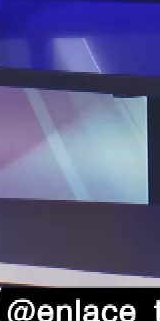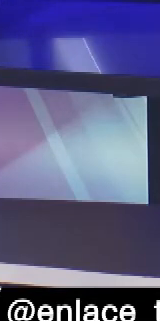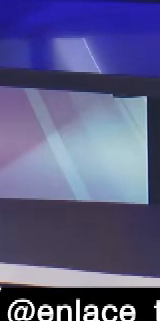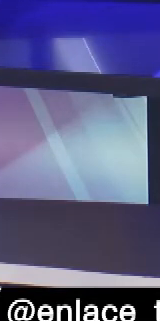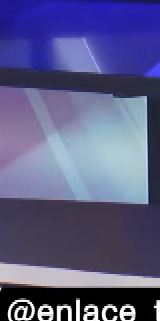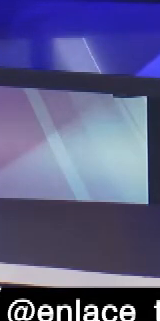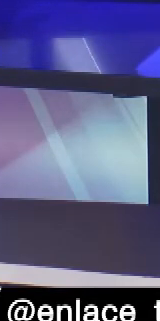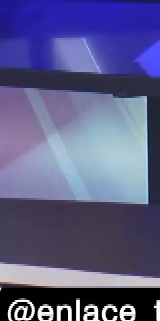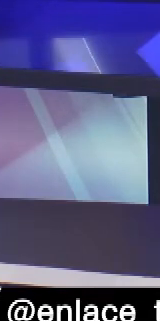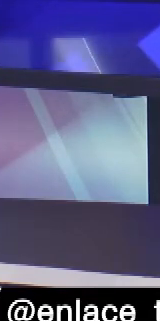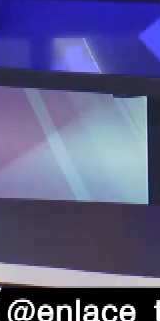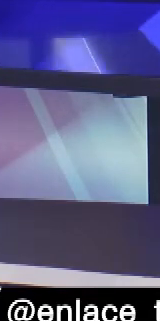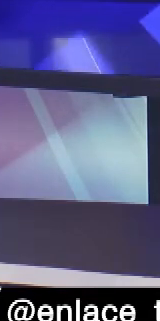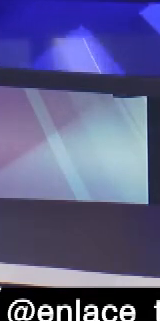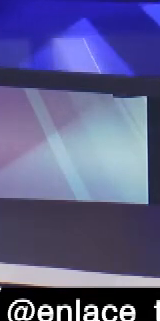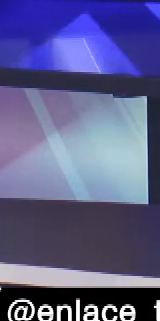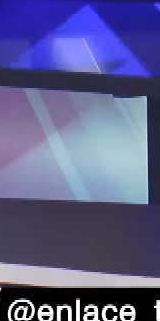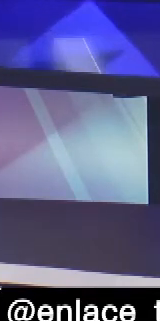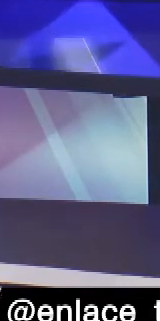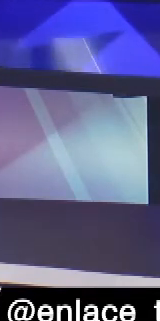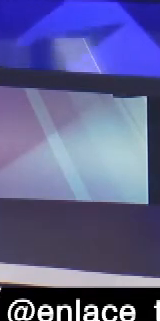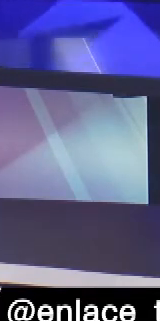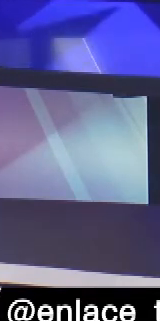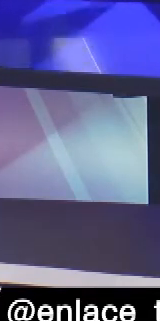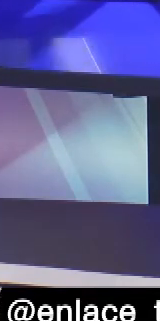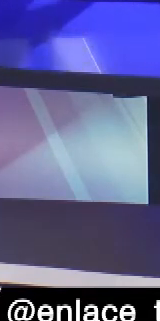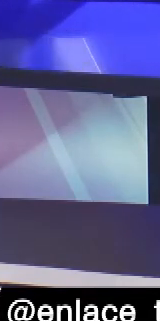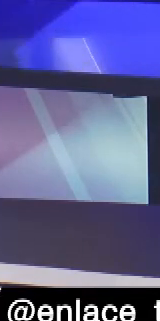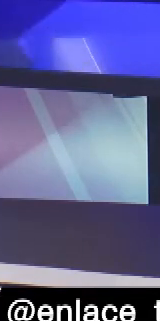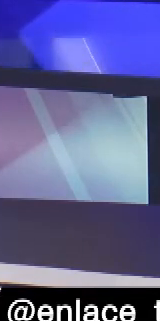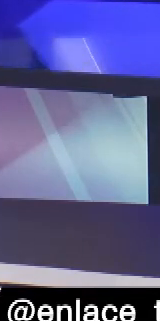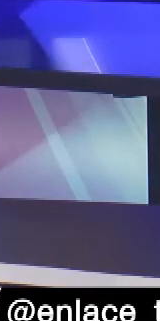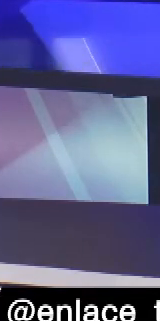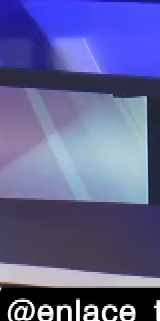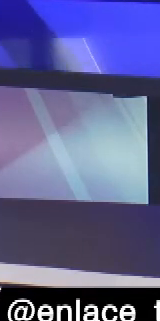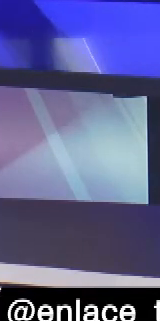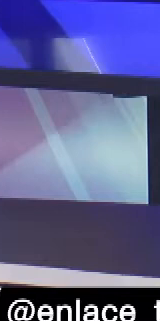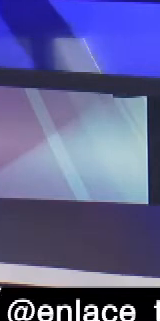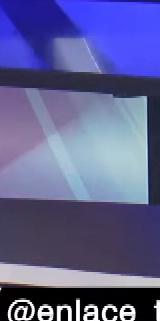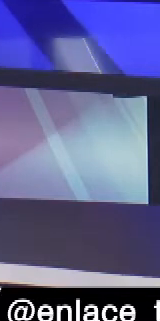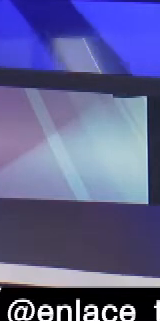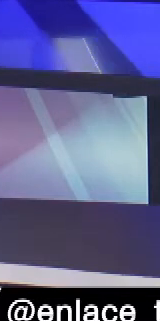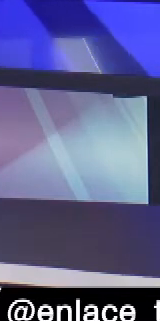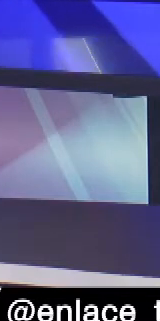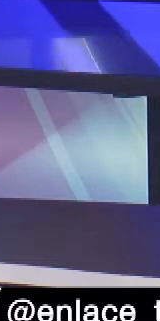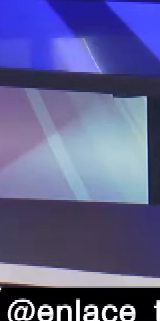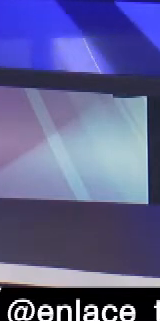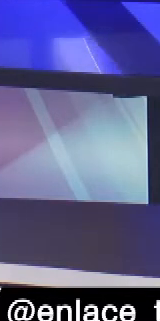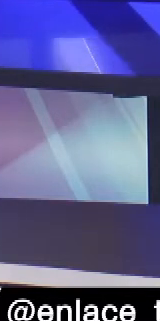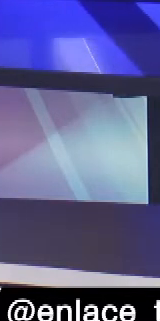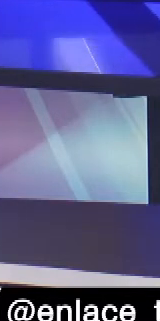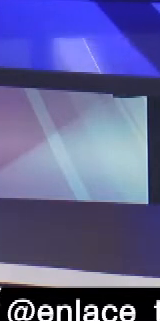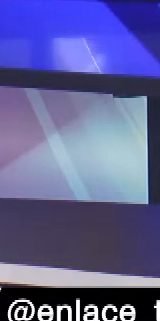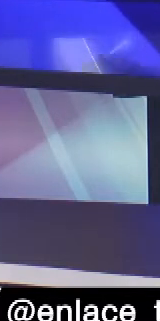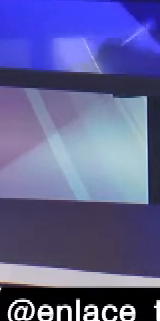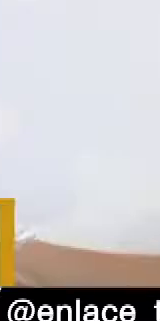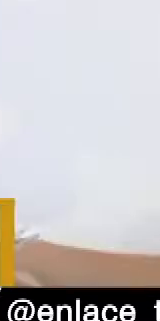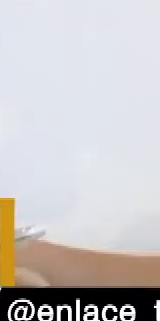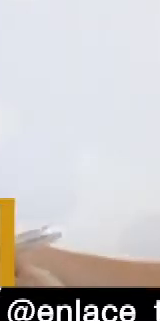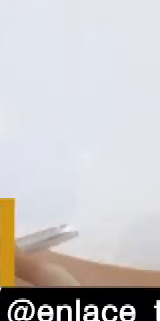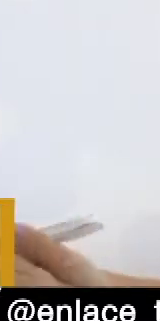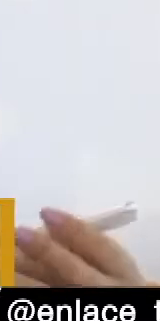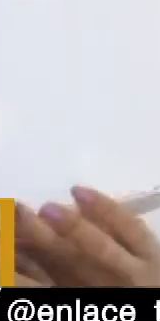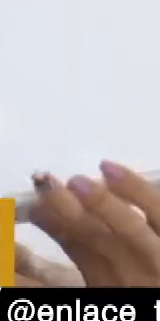años. El detenido, según las autoridades, tiene 54 años y habría contagiado a la víctima con una enfermedad de transmisión sexual. Hoy